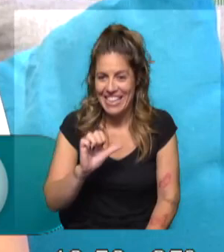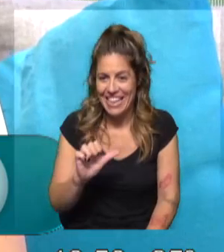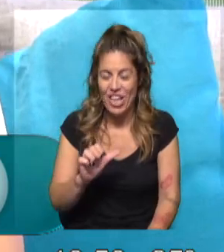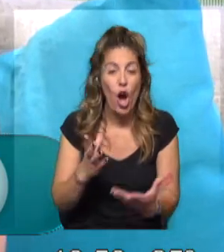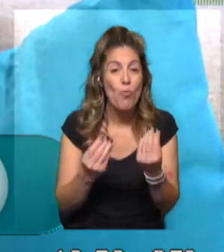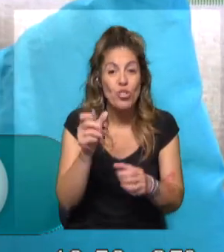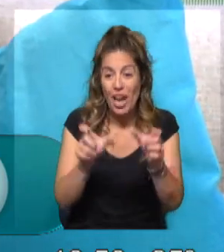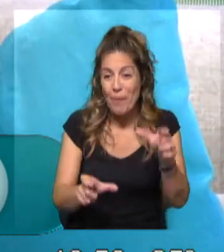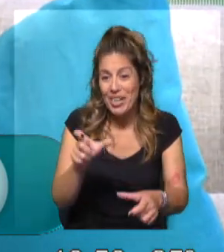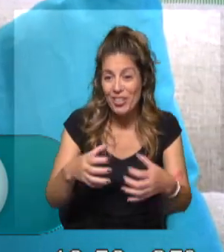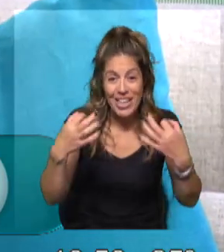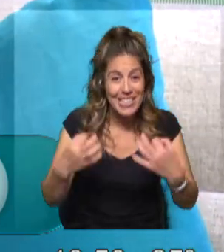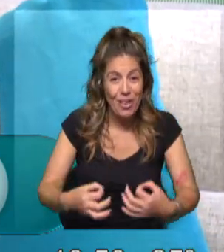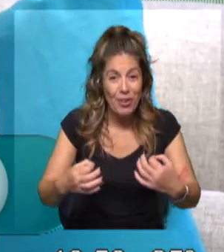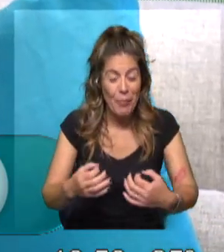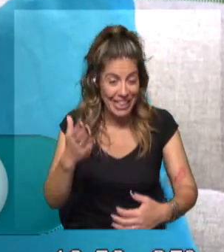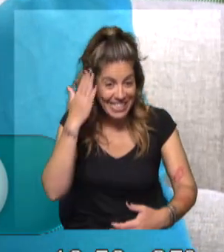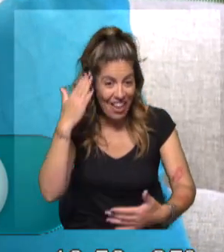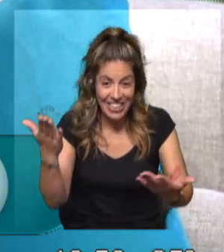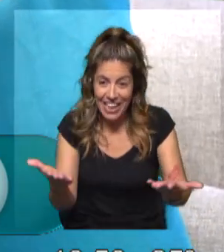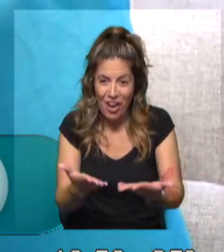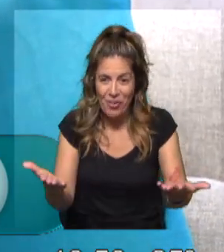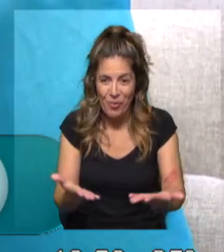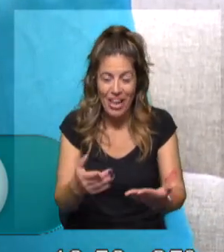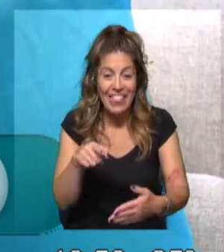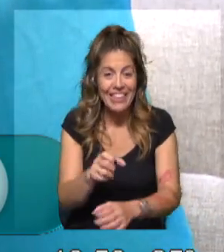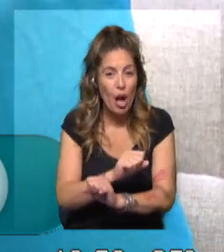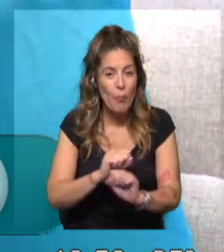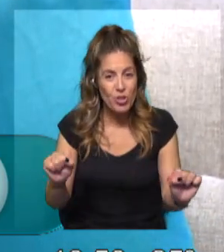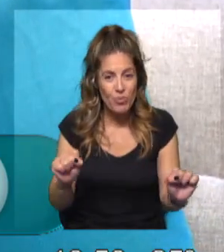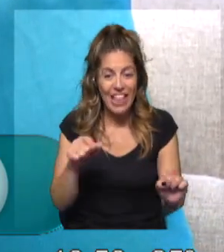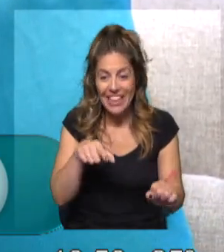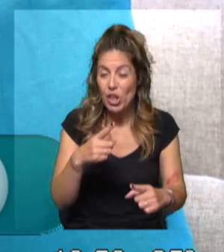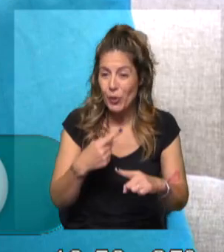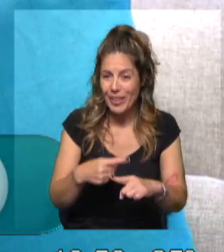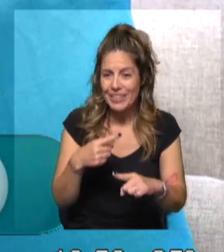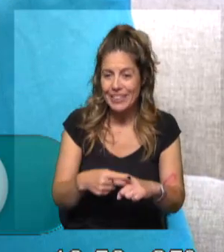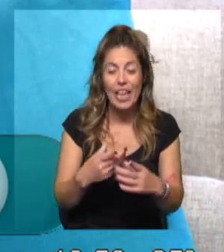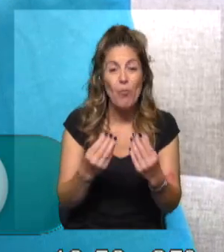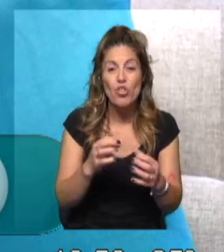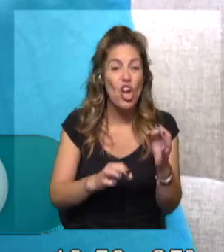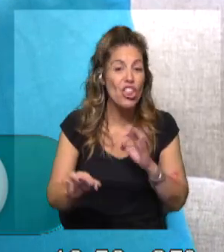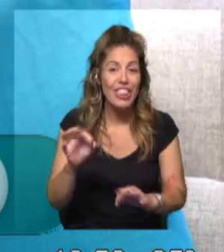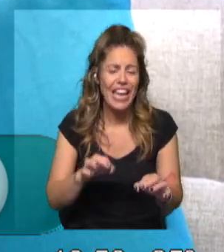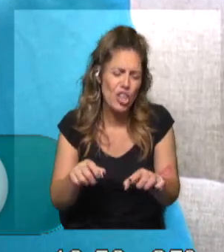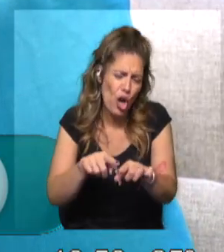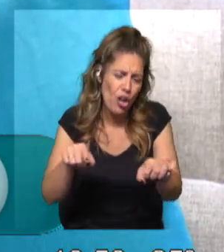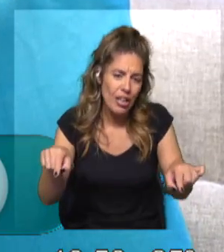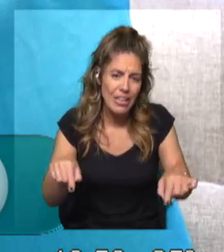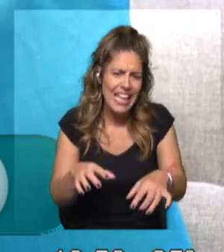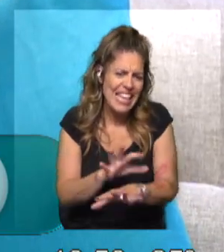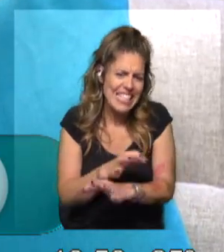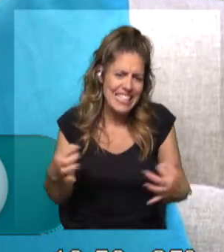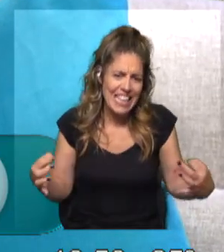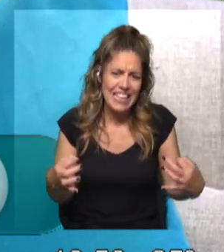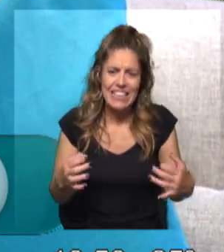montón encanta. De gente que seguramente se está enterando en este momento de esta posibilidad y que esto existe y que hay un montón de teatro de excelente calidad.